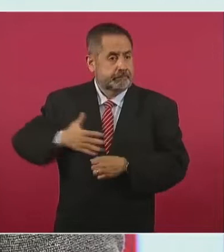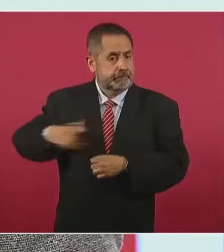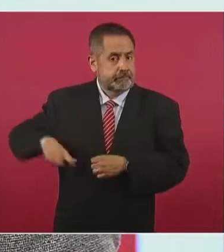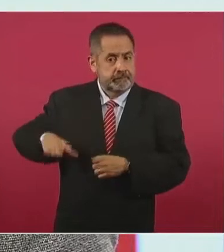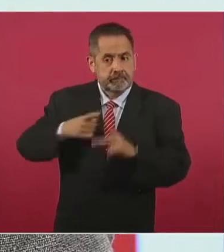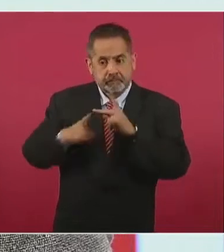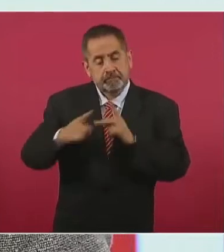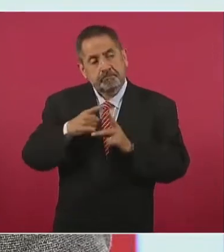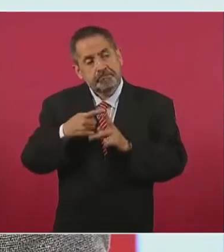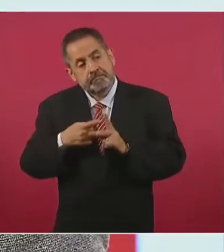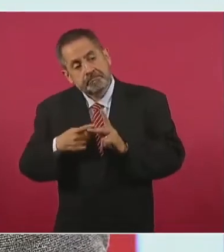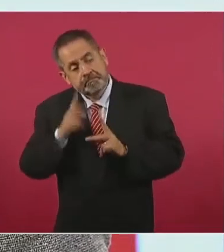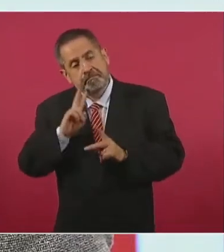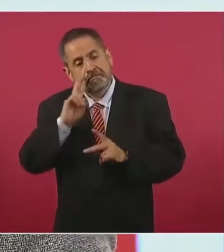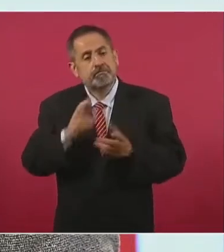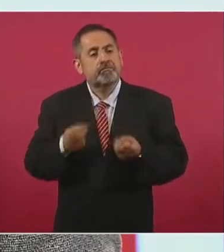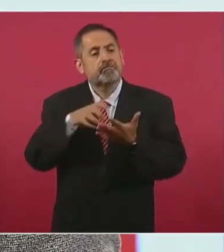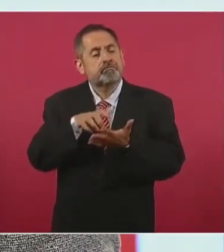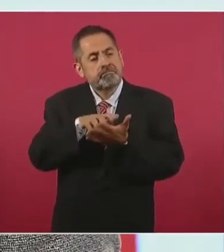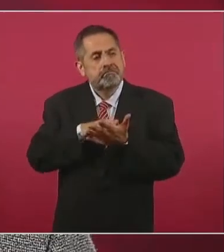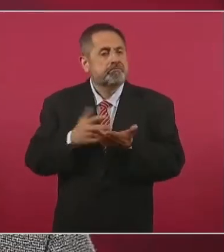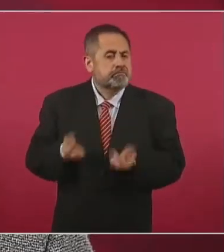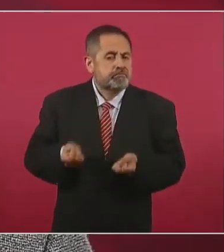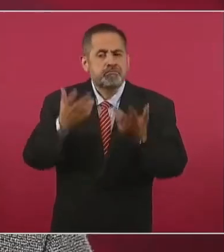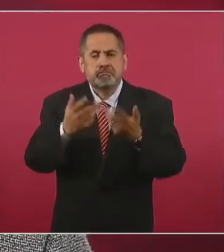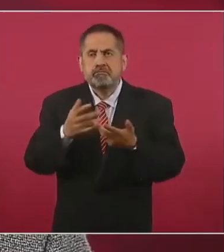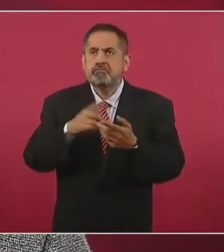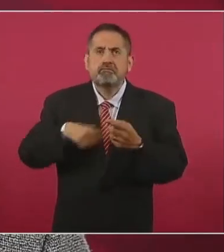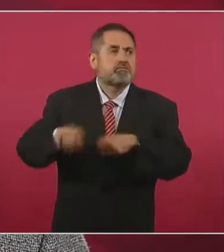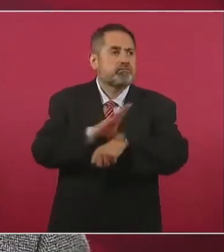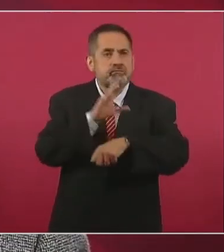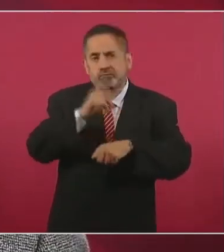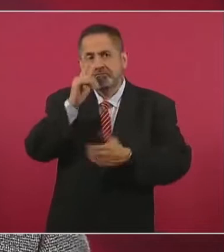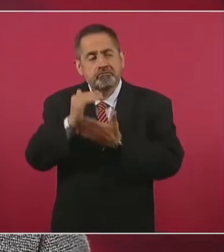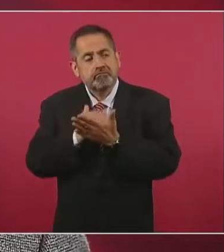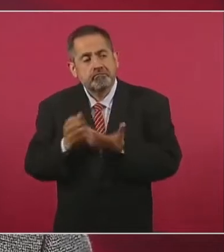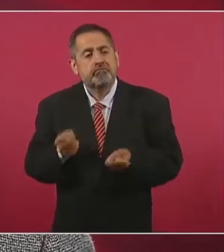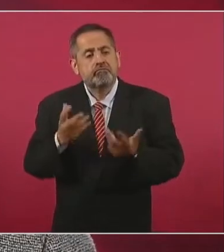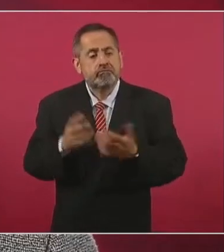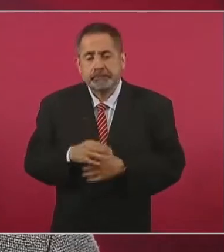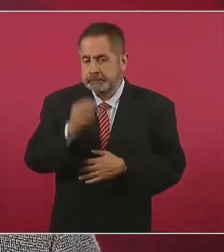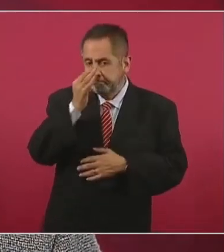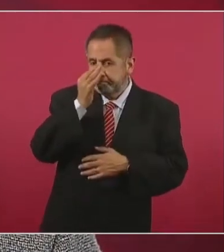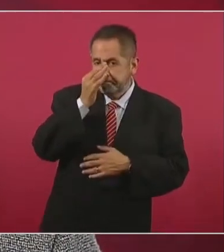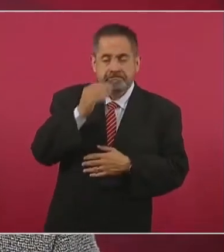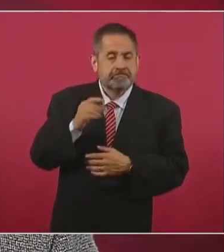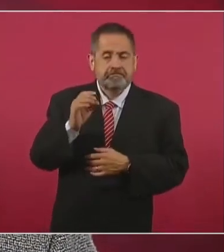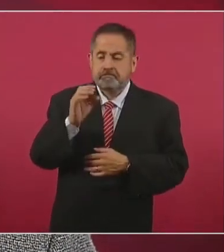han medido cuál ha sido el impacto del ahorro del consumo y solamente es el